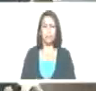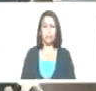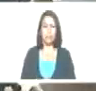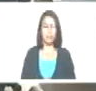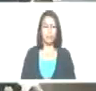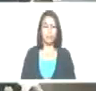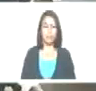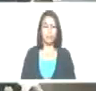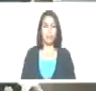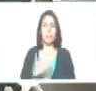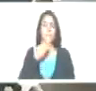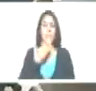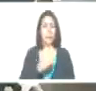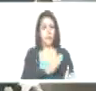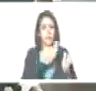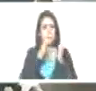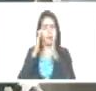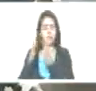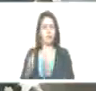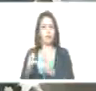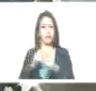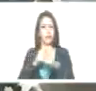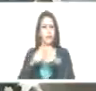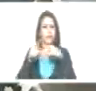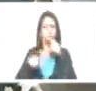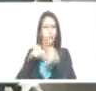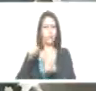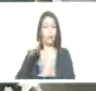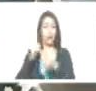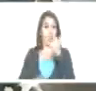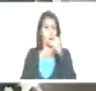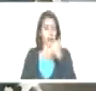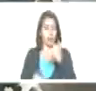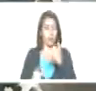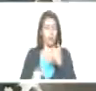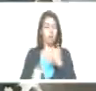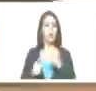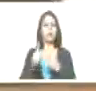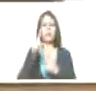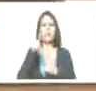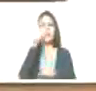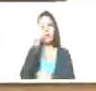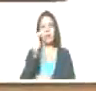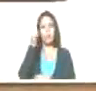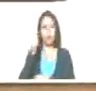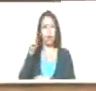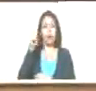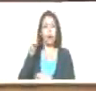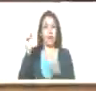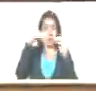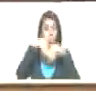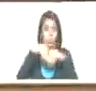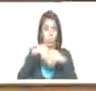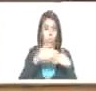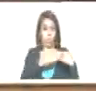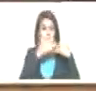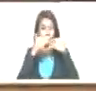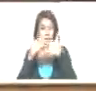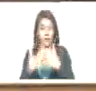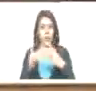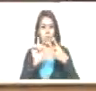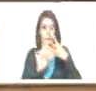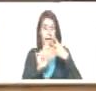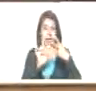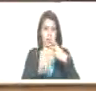Solicita el diferimiento entonces del último punto del orden del día. Las diputadas y diputados que estén de acuerdo con diferir el tercer punto del orden del